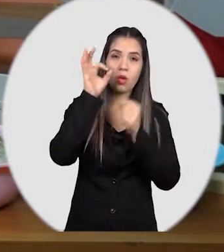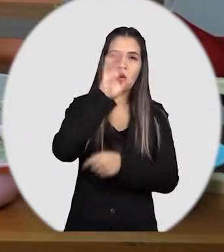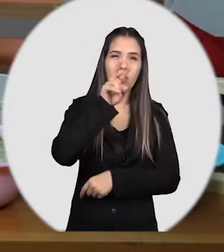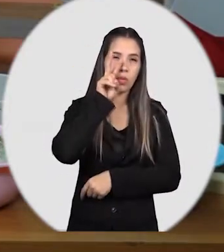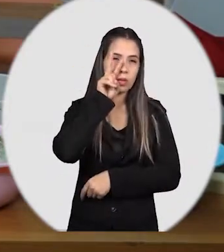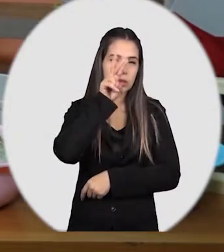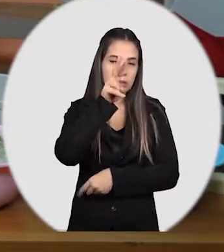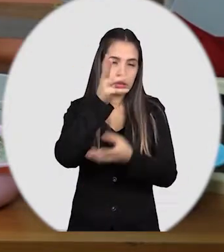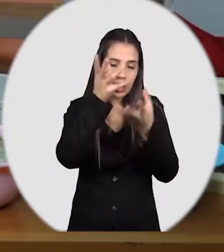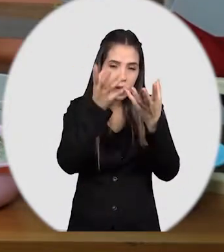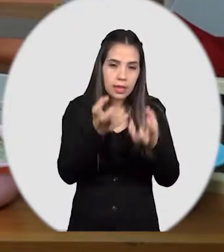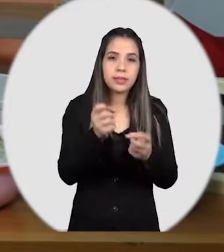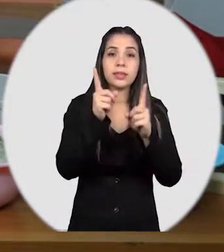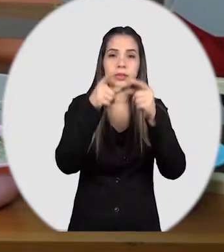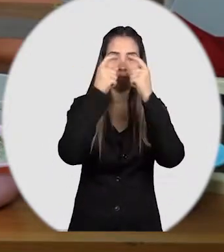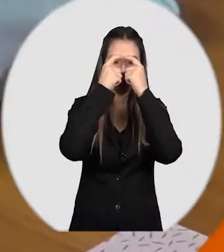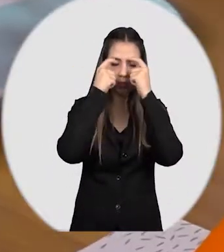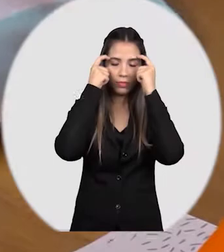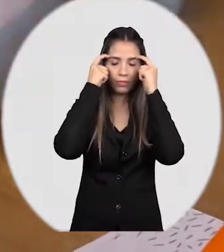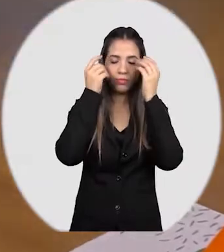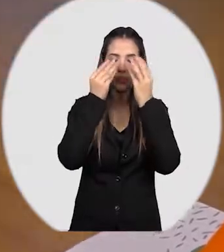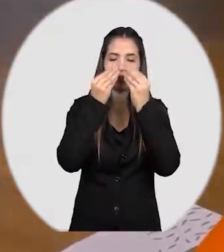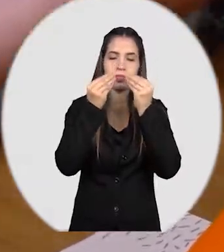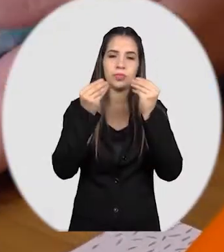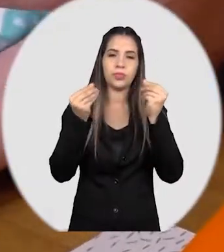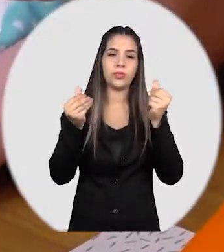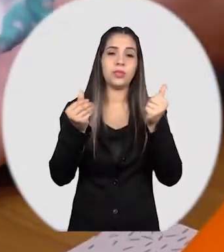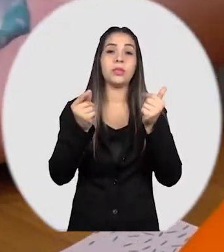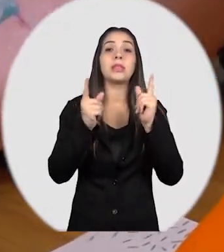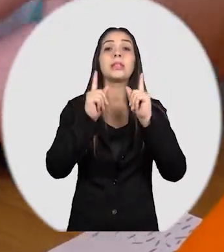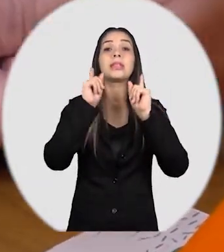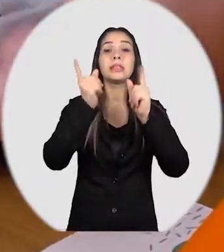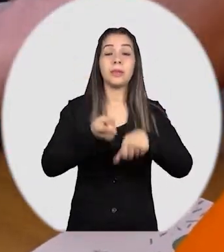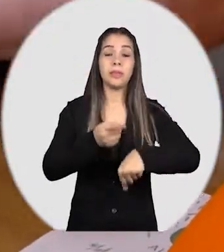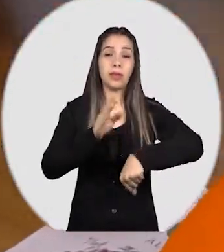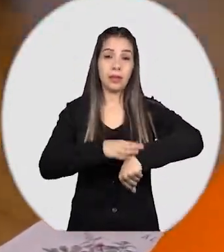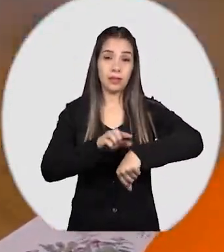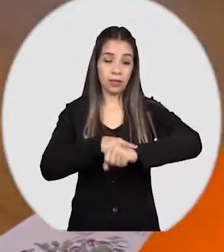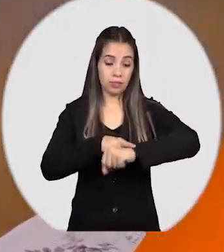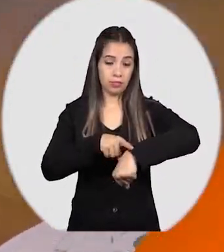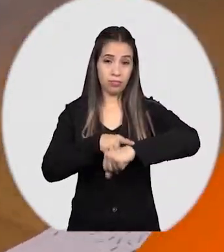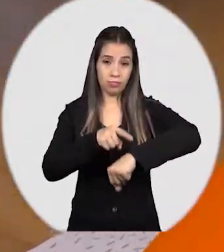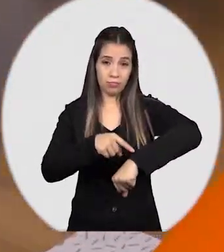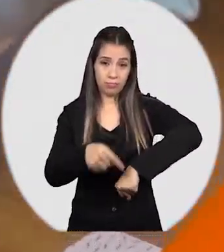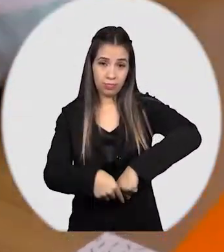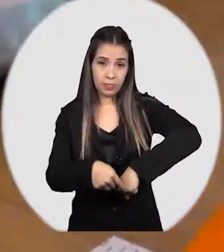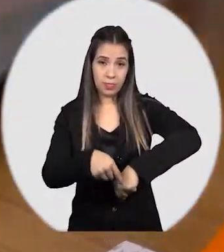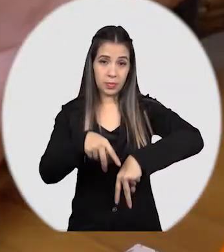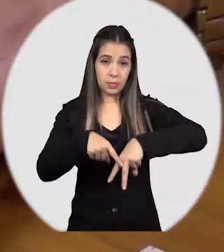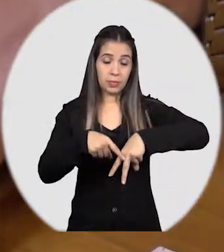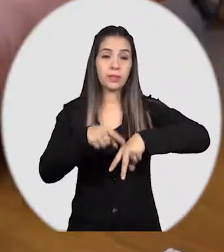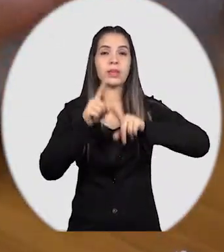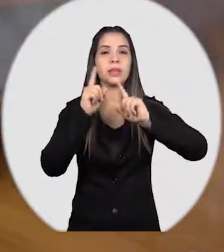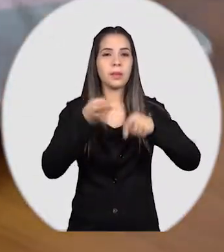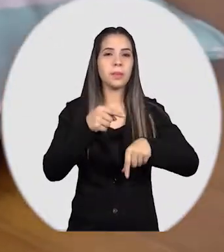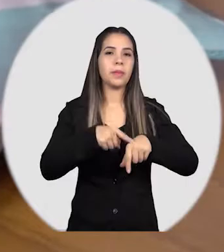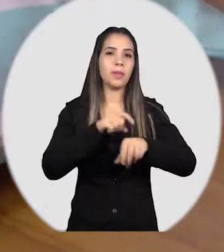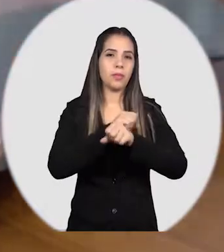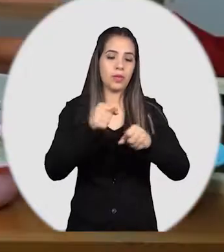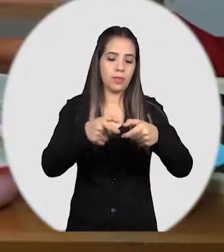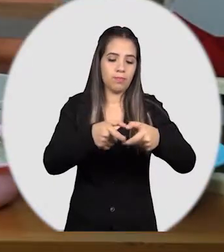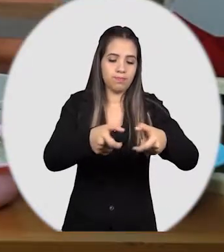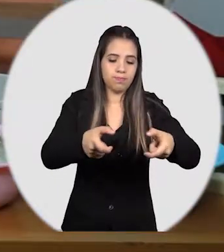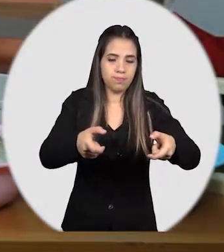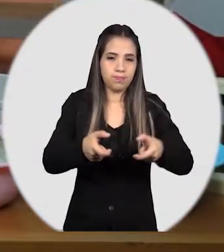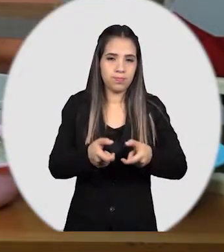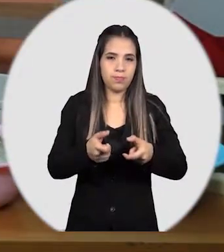las rodilleras, que viene con una goma específicamente para que se pueda adaptar y quedar